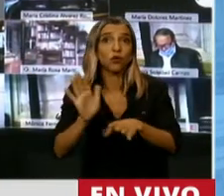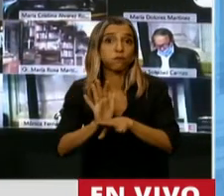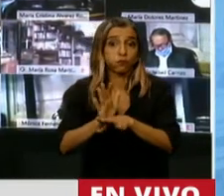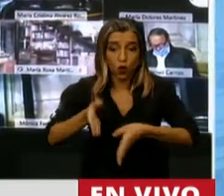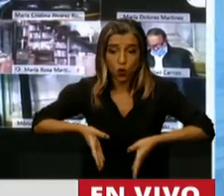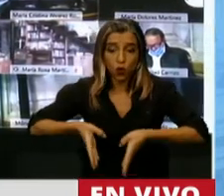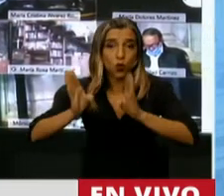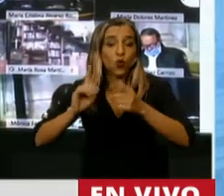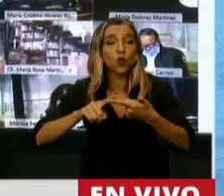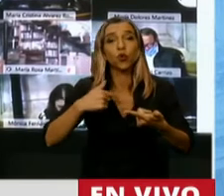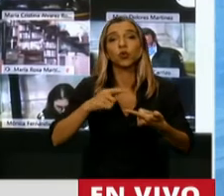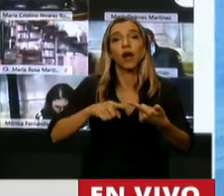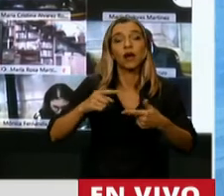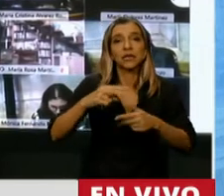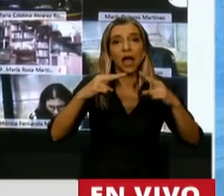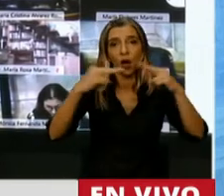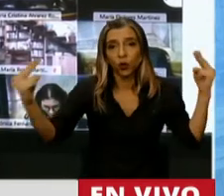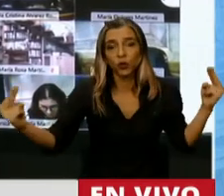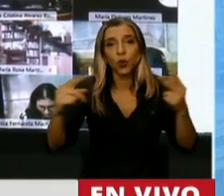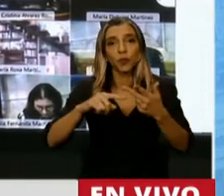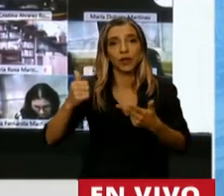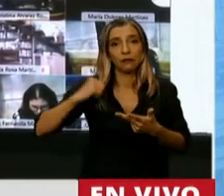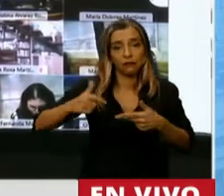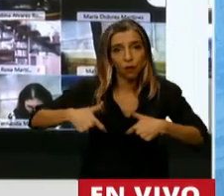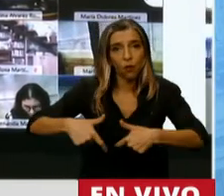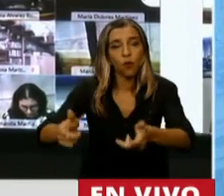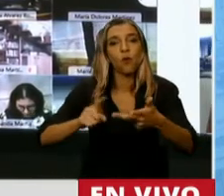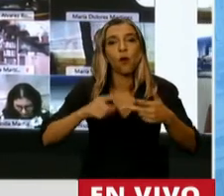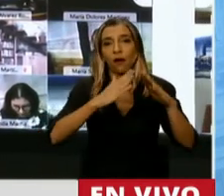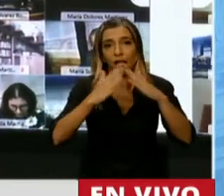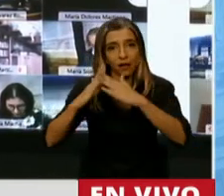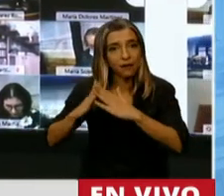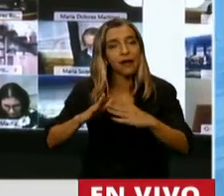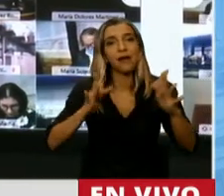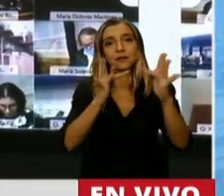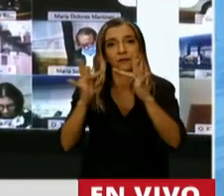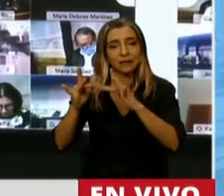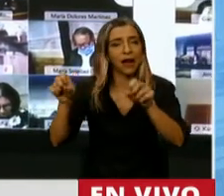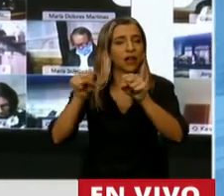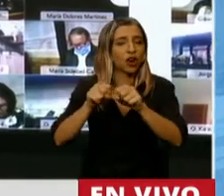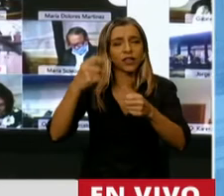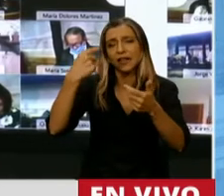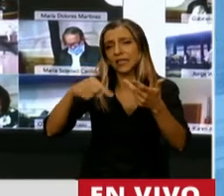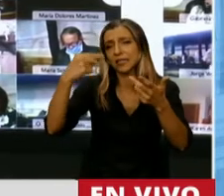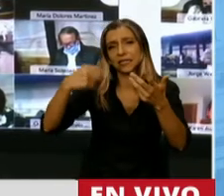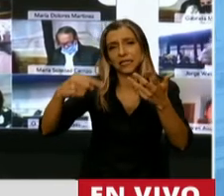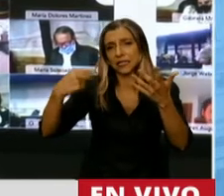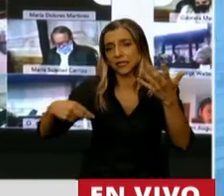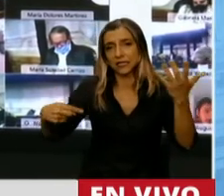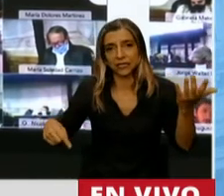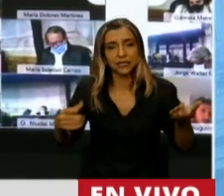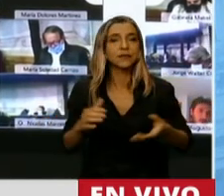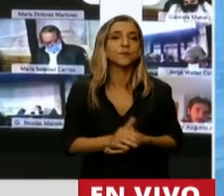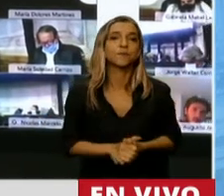acueductos cloacas agua potable vivienda conectividad etcétera etcétera que se